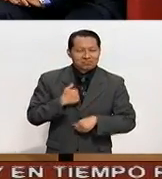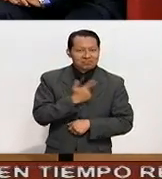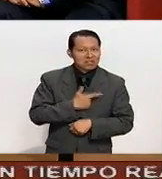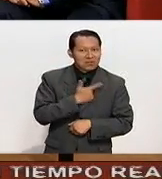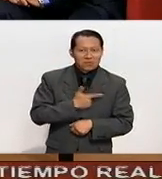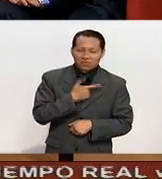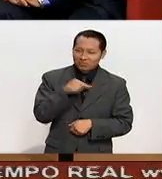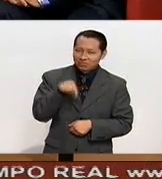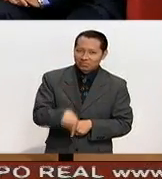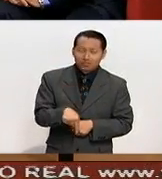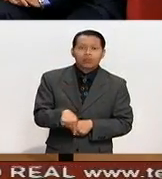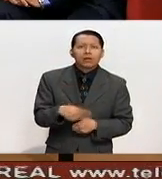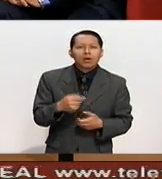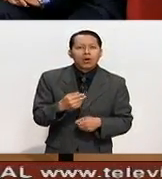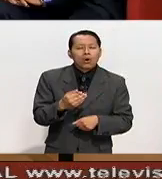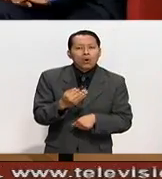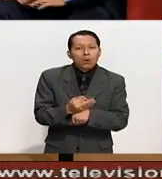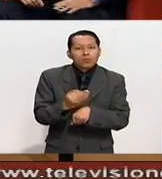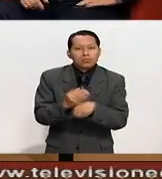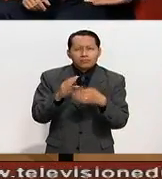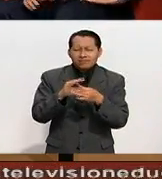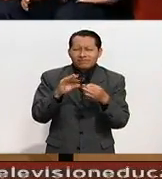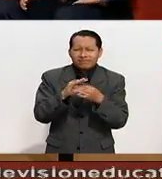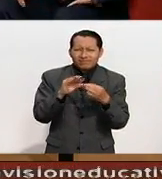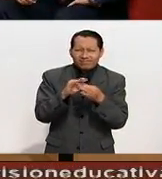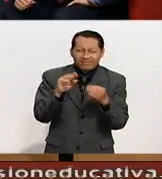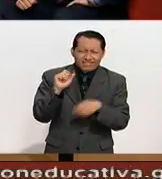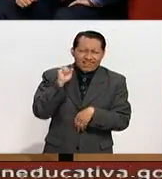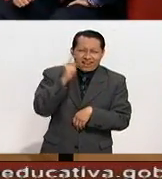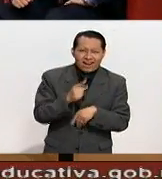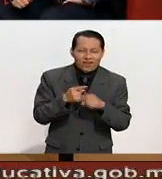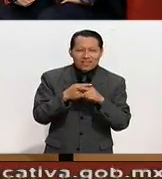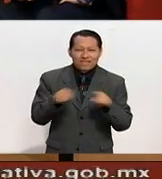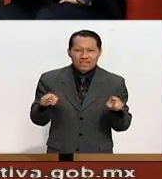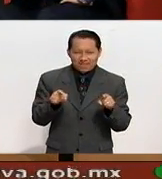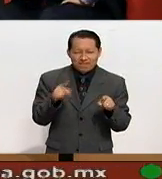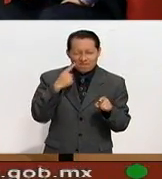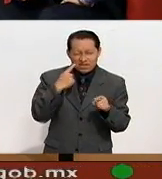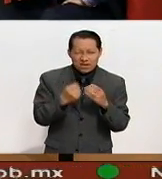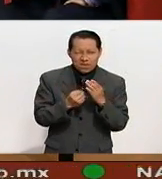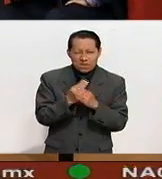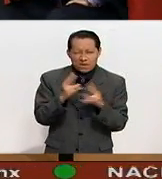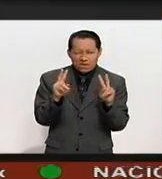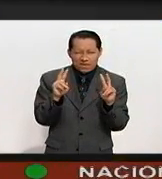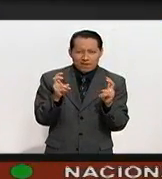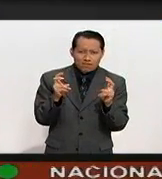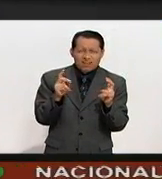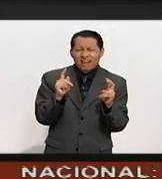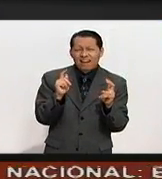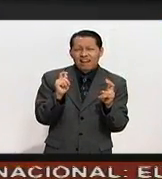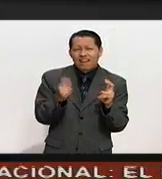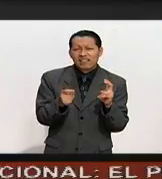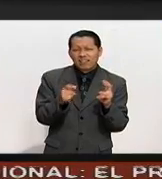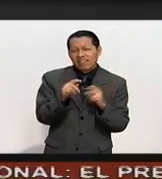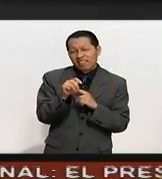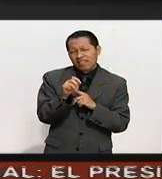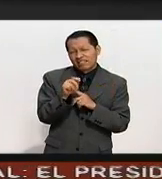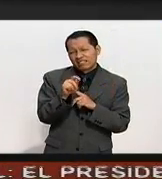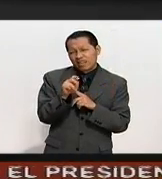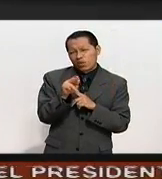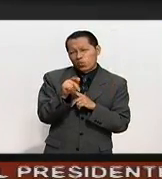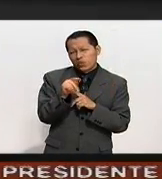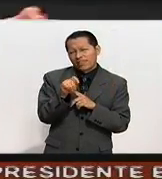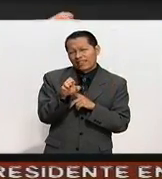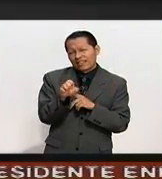de hoy, precisamente, vamos a hablar de algo diferente. Mira nada más, el nuevo término. ¿Qué es eso de los textaúntes o de